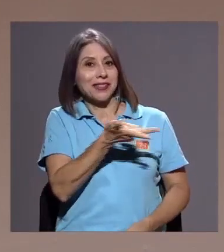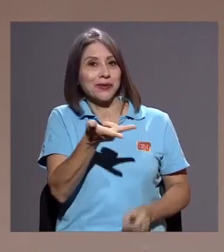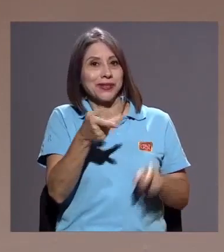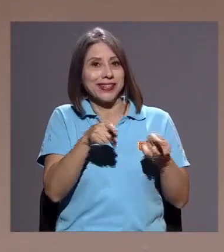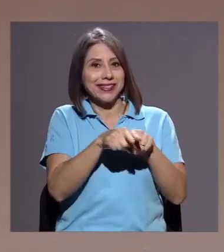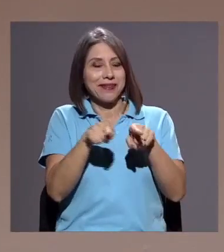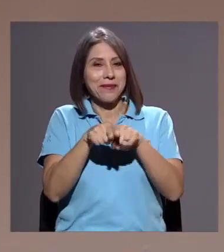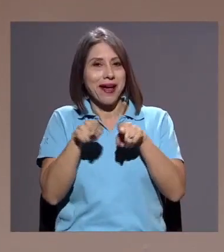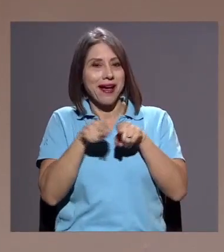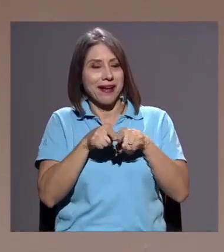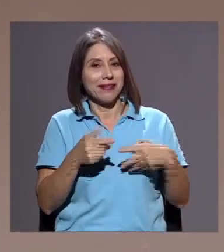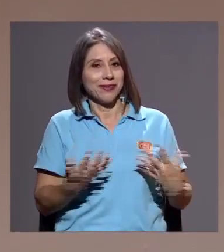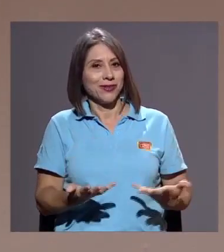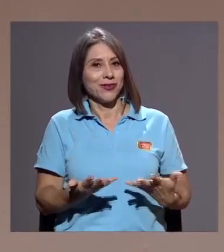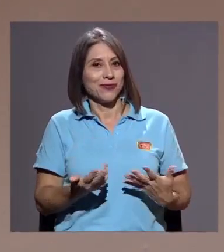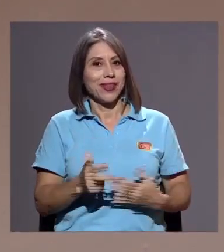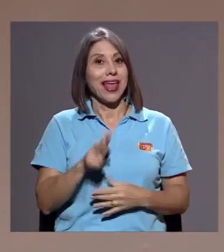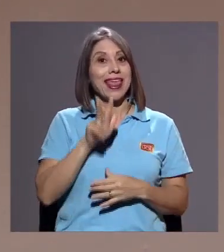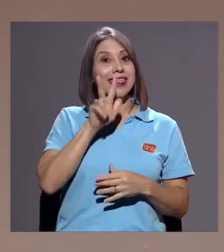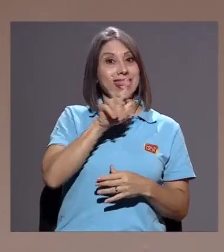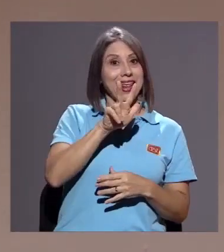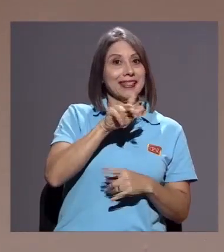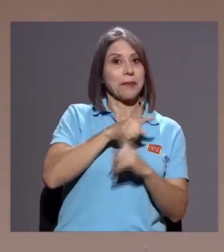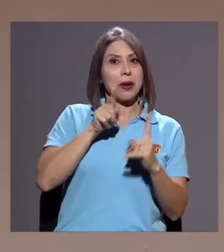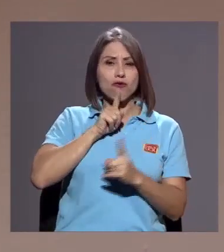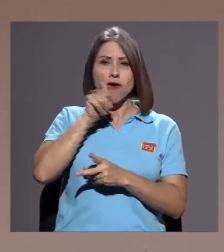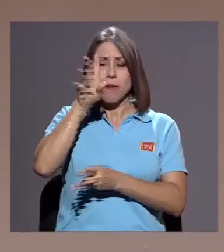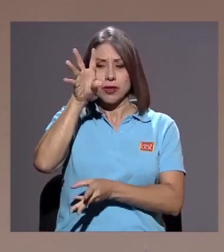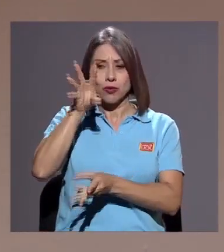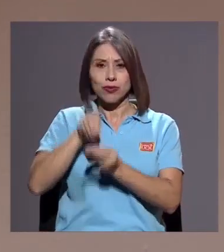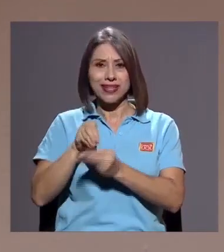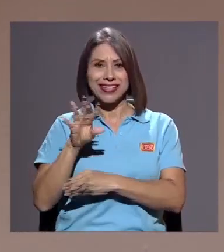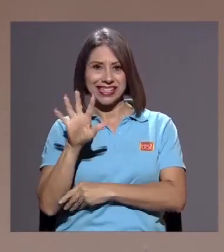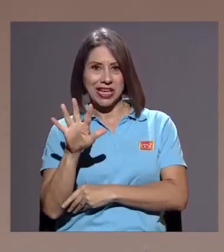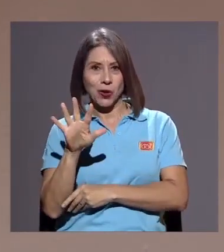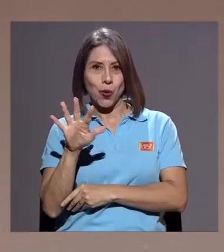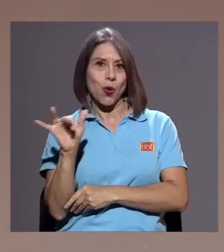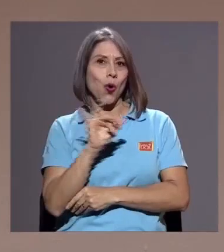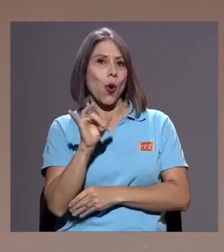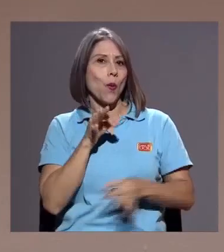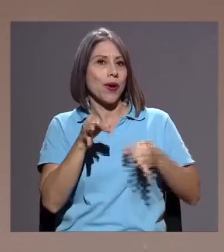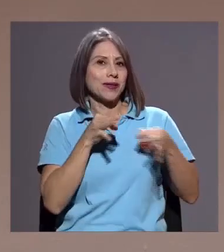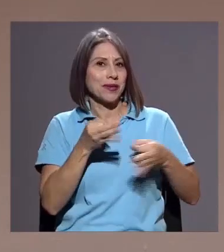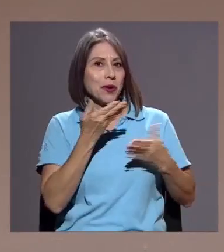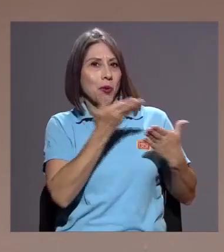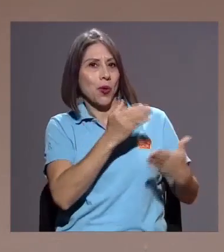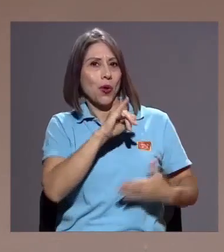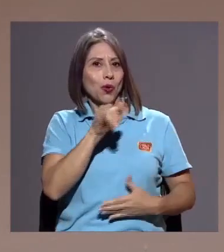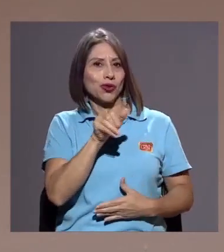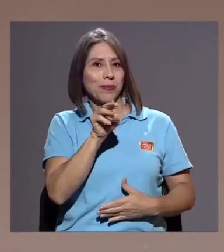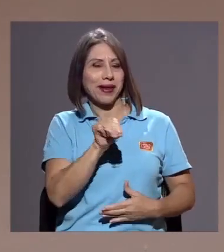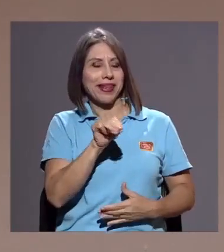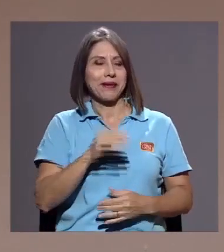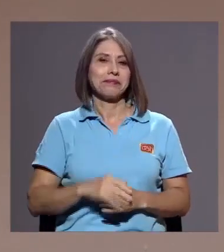hermanos, 3 de 5, como aclaró don José María,